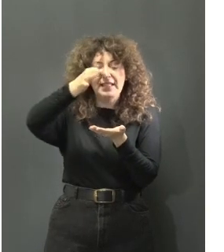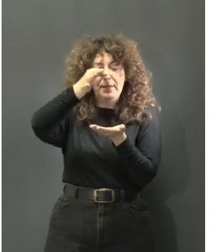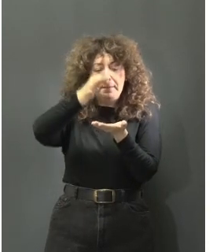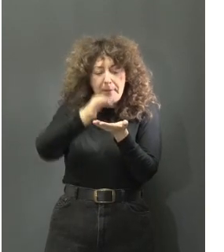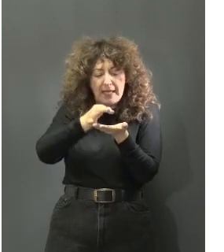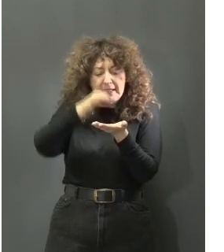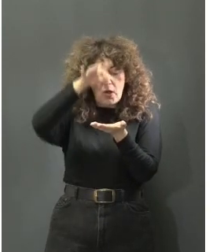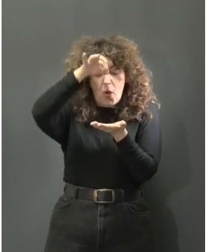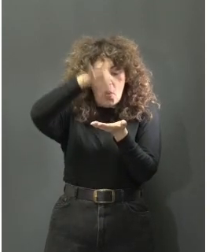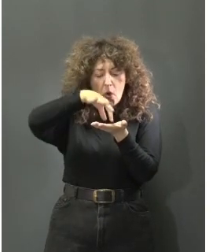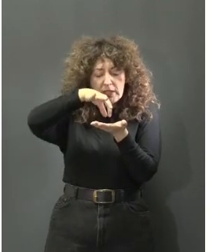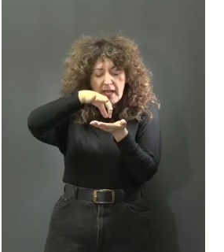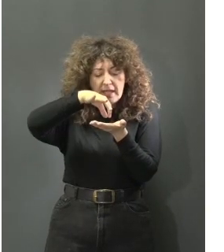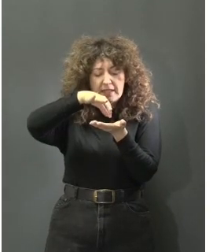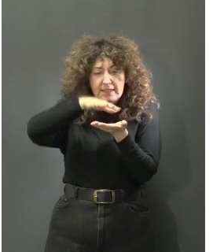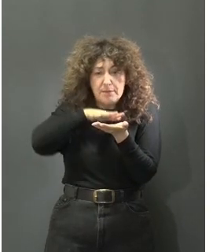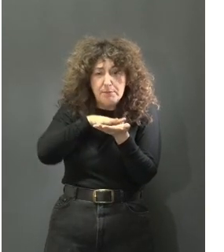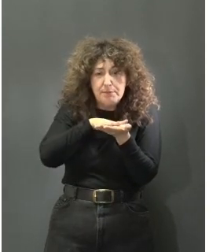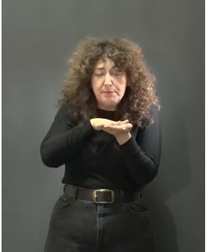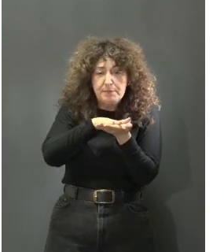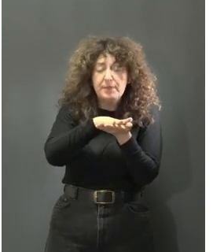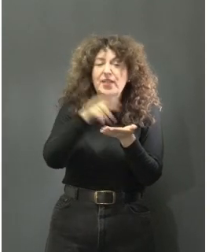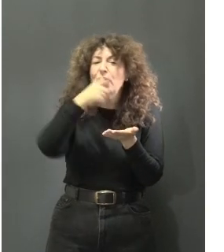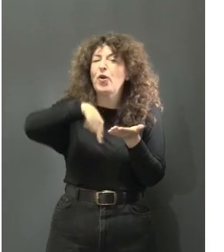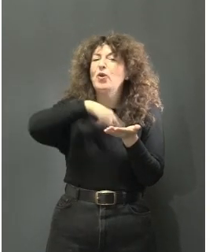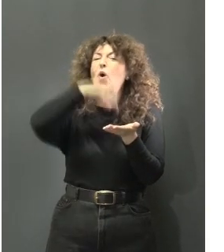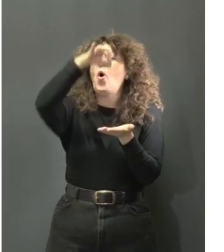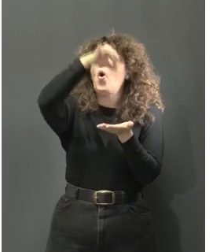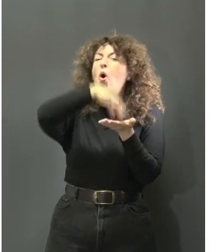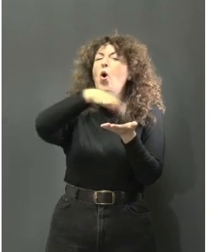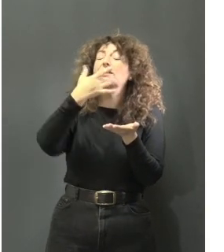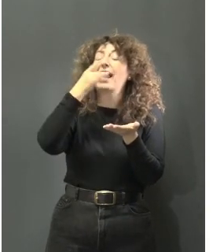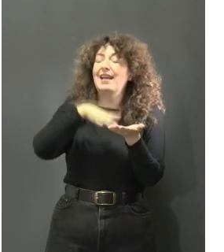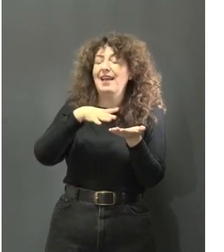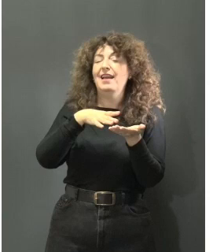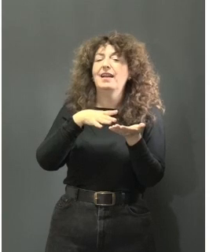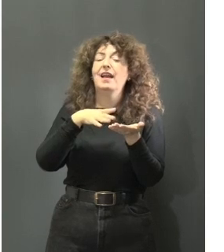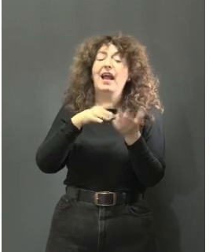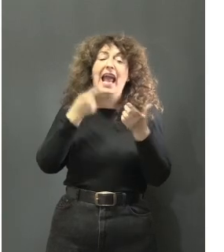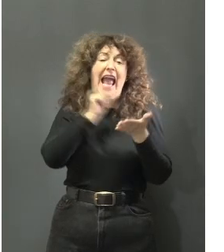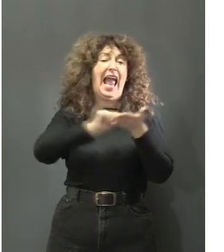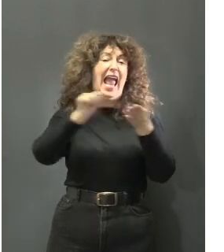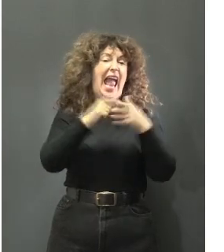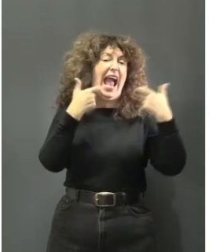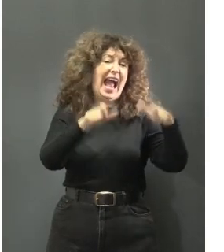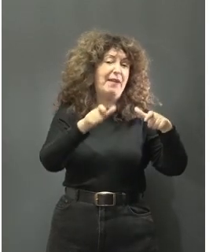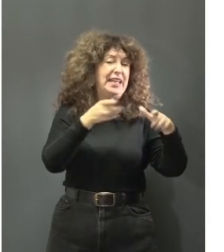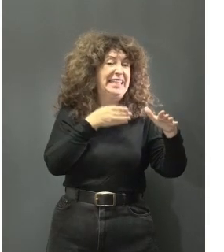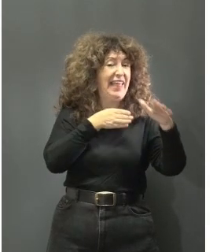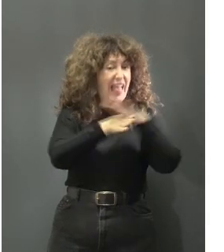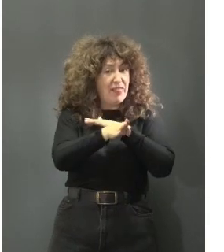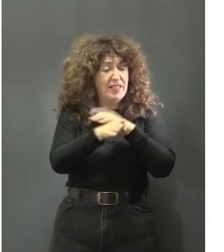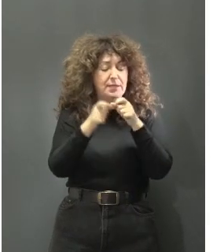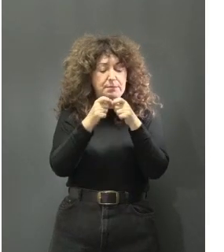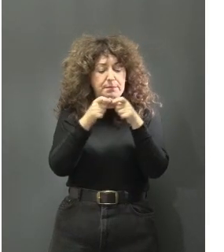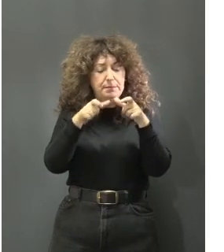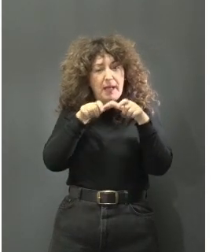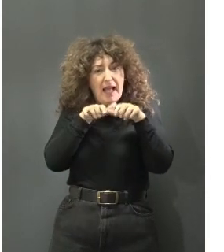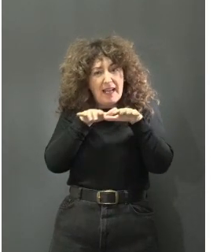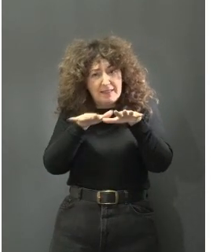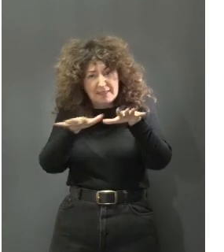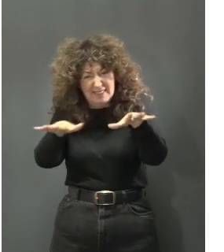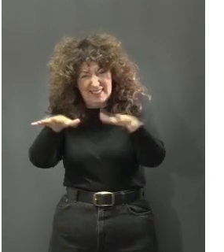la gota seamos el gabinete de accesibilidad y esto vaya haciendo, porque este trabajo que nosotros vamos